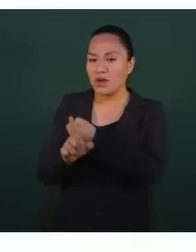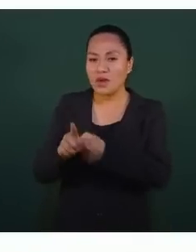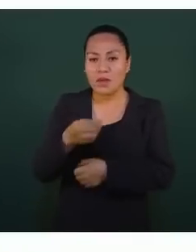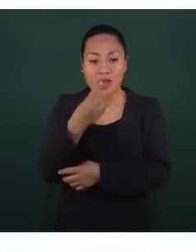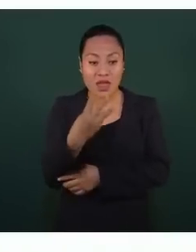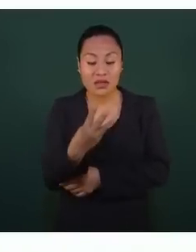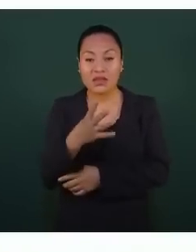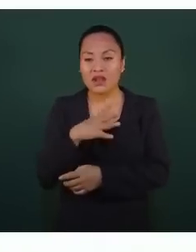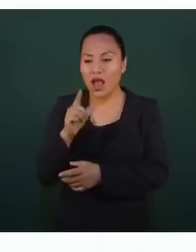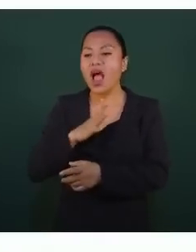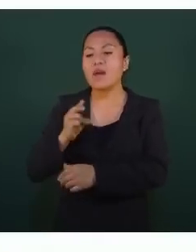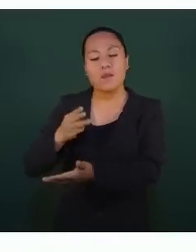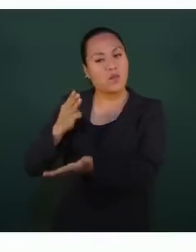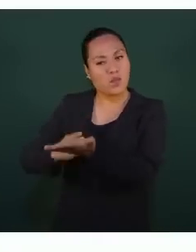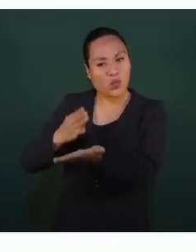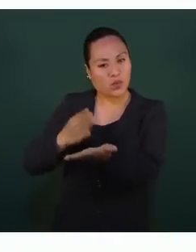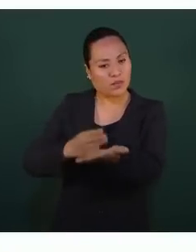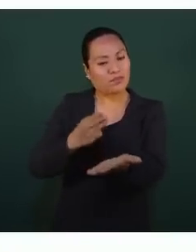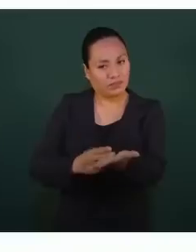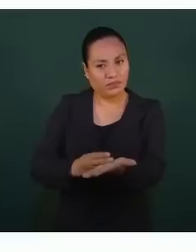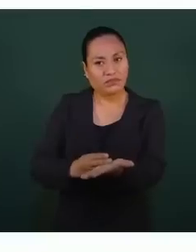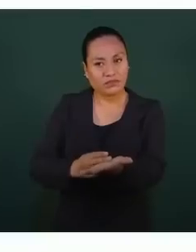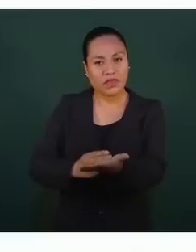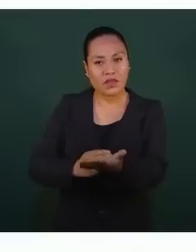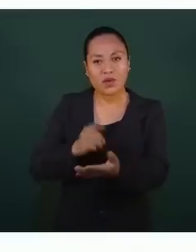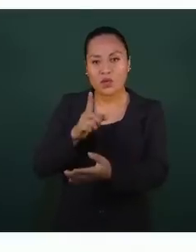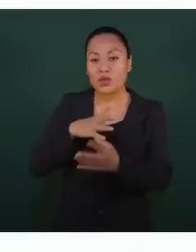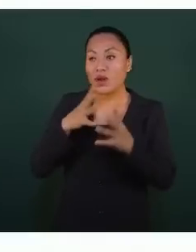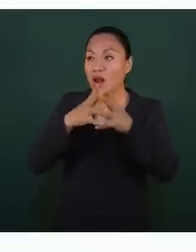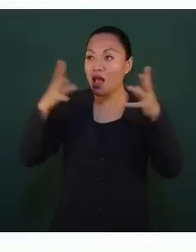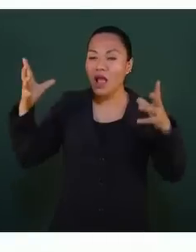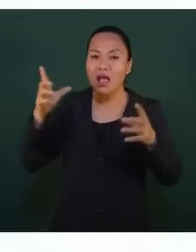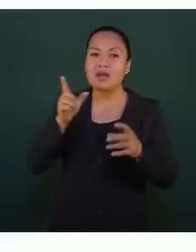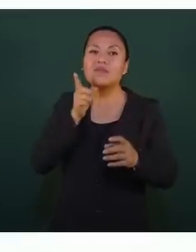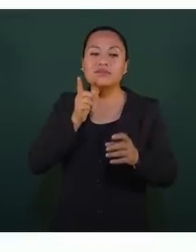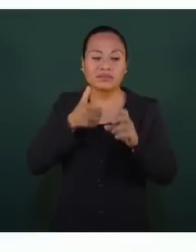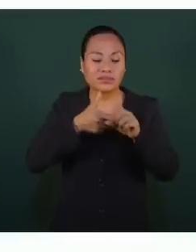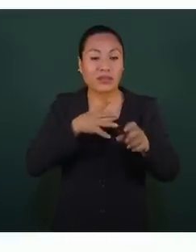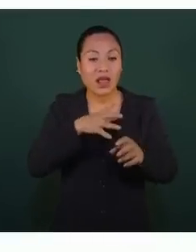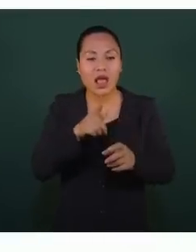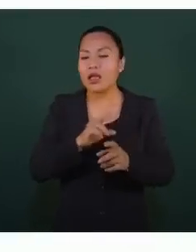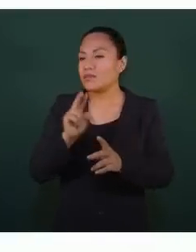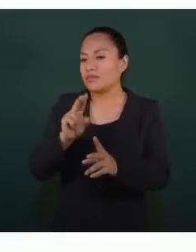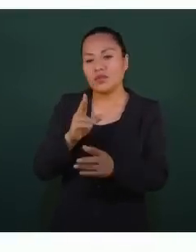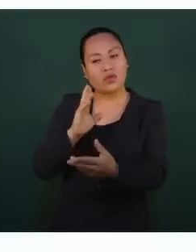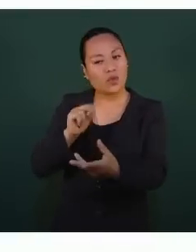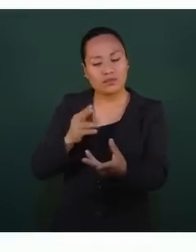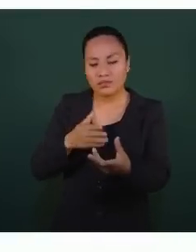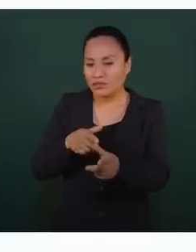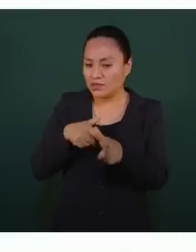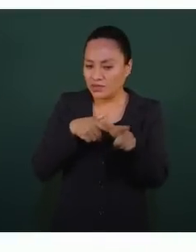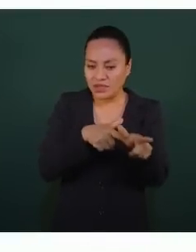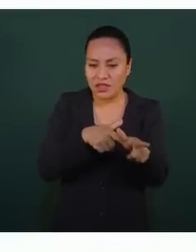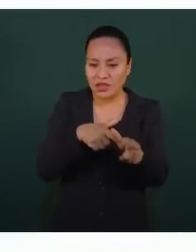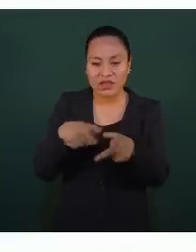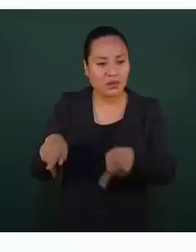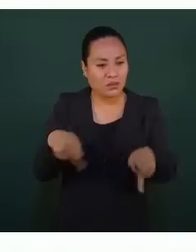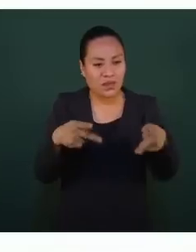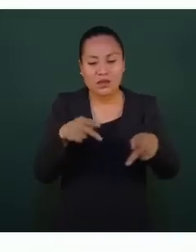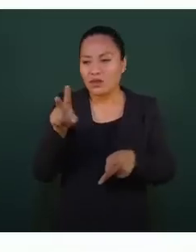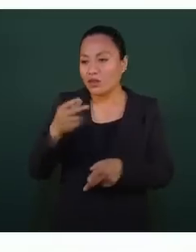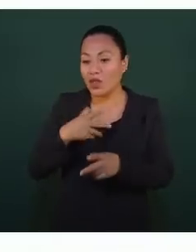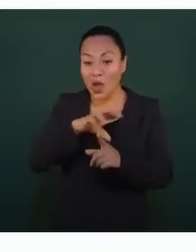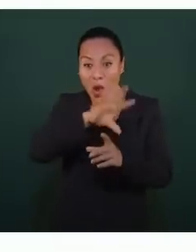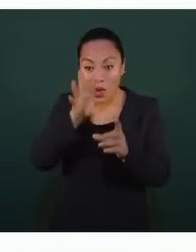resultaron con infracción y una pipa que inmovilizamos porque no cumplía con ninguna